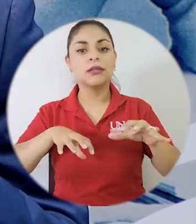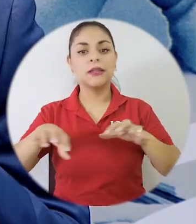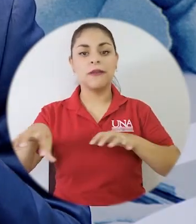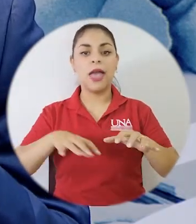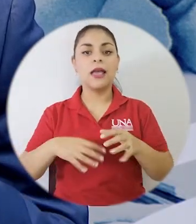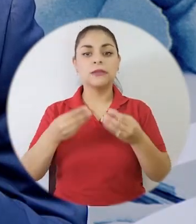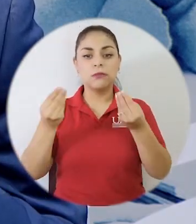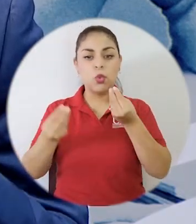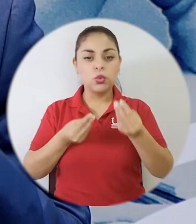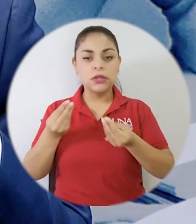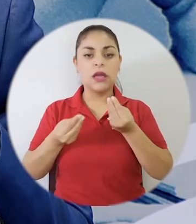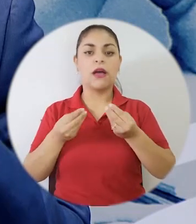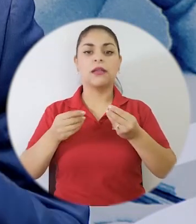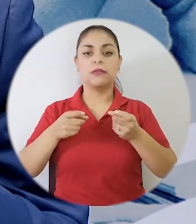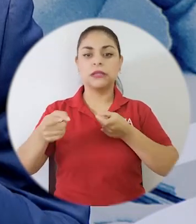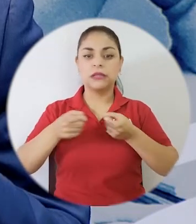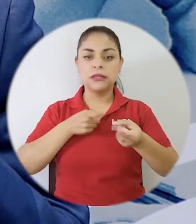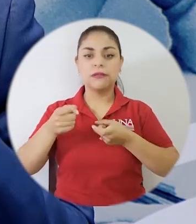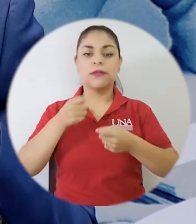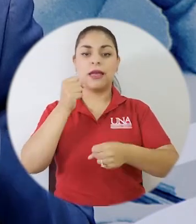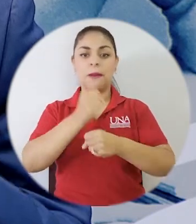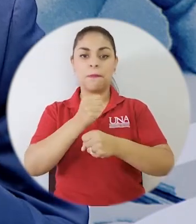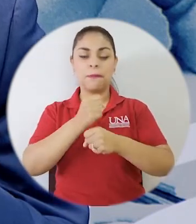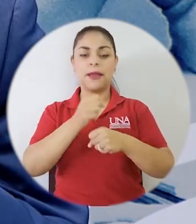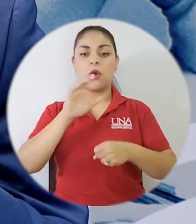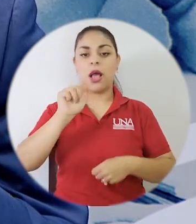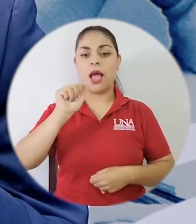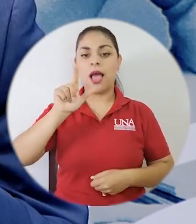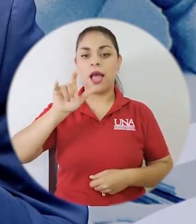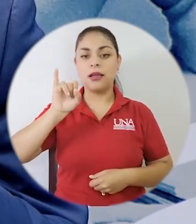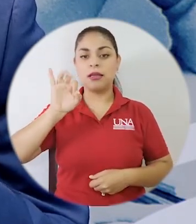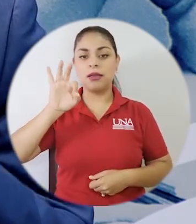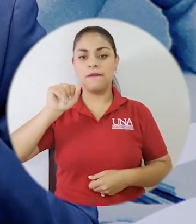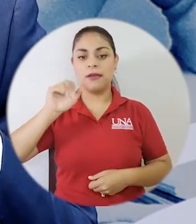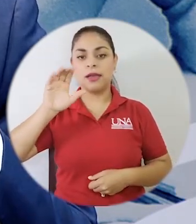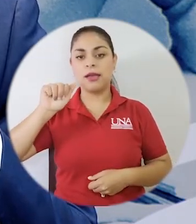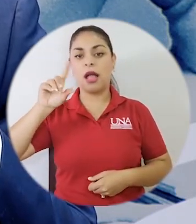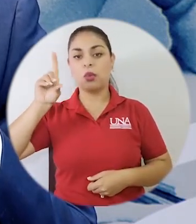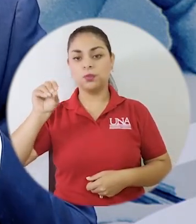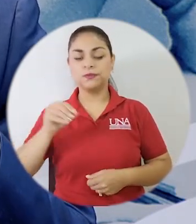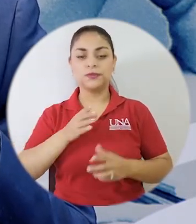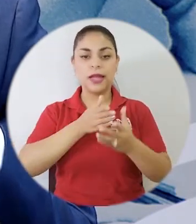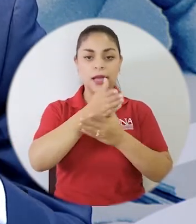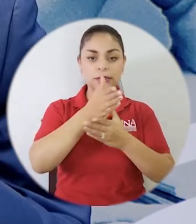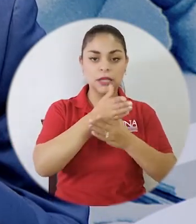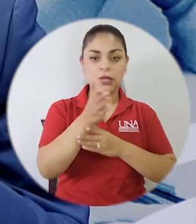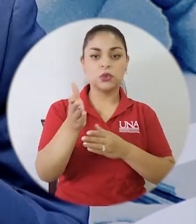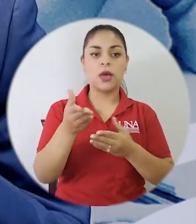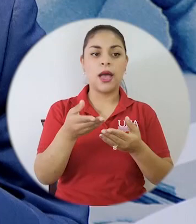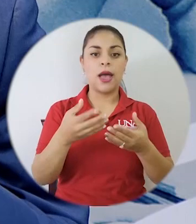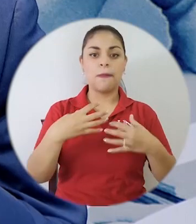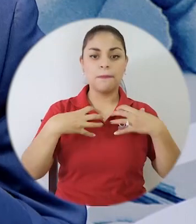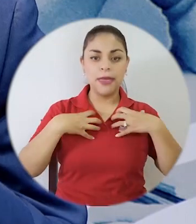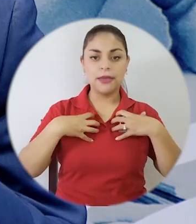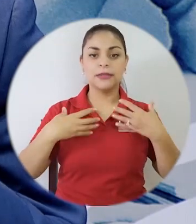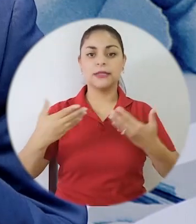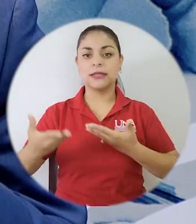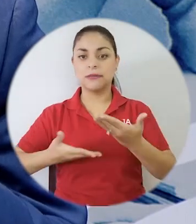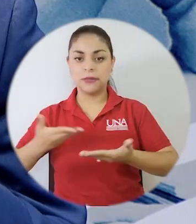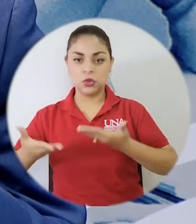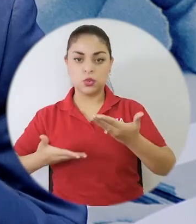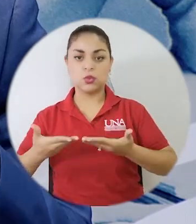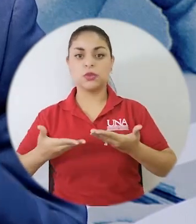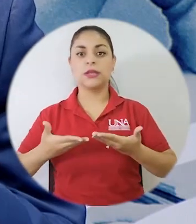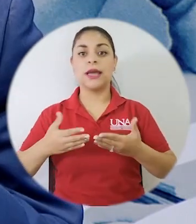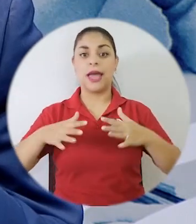actividades productivas, administrativas, del empleo calificado, del acceso a los bienes y servicios de